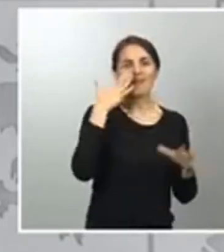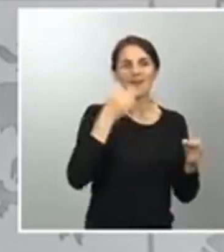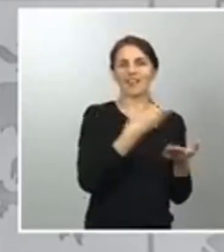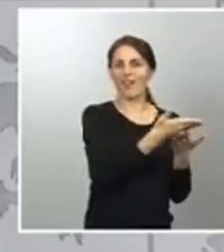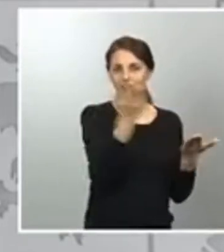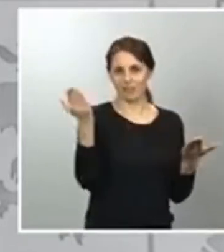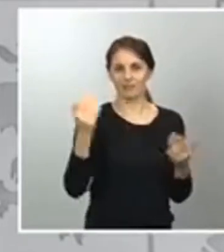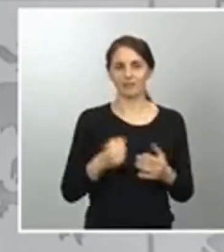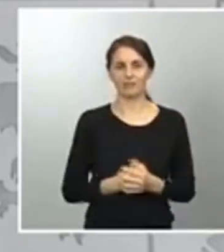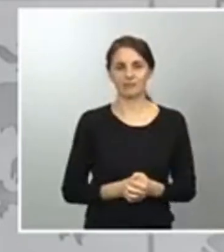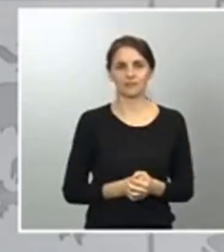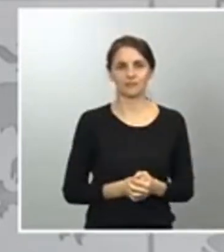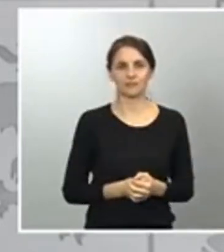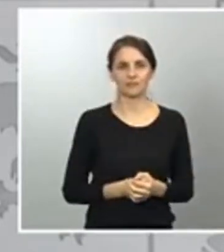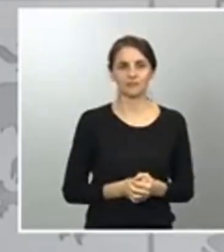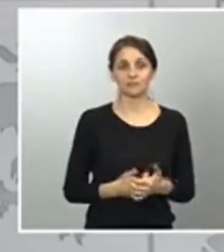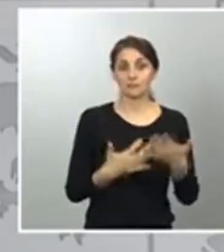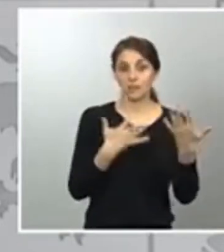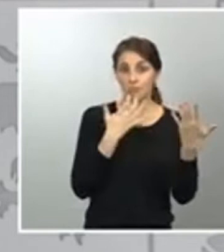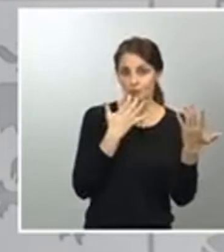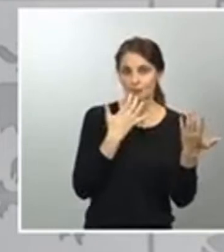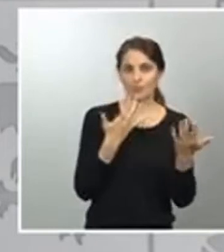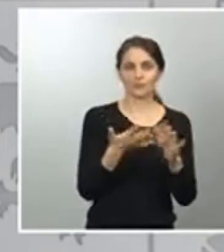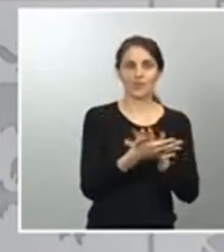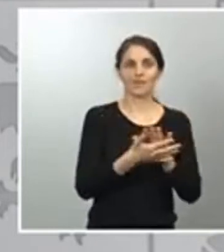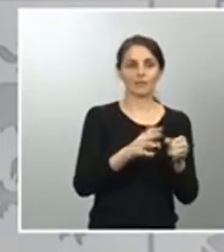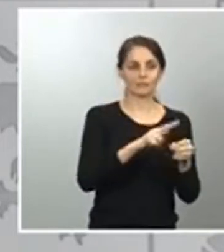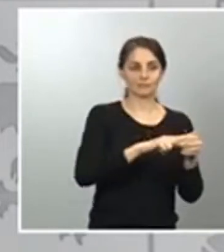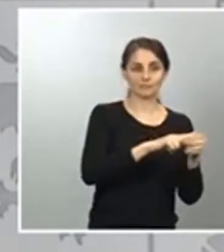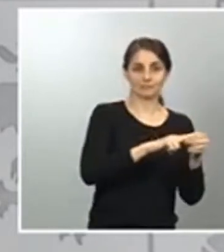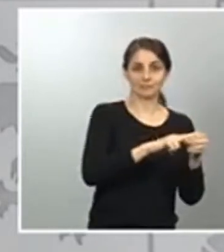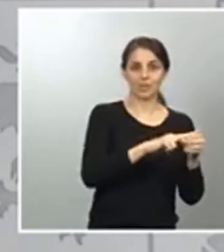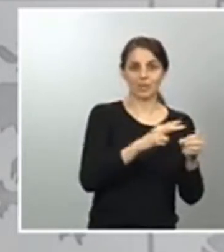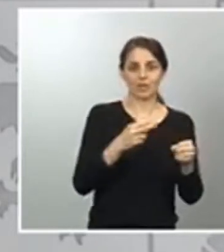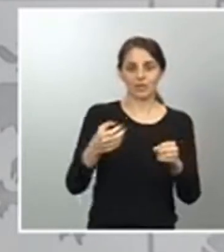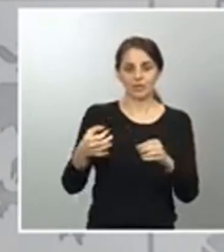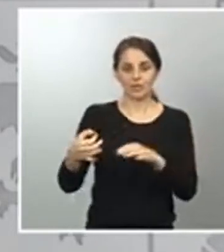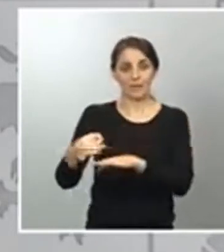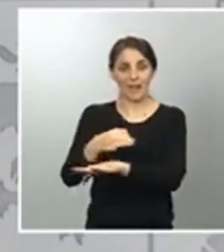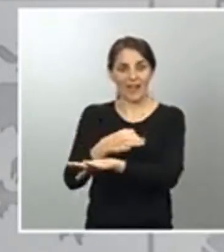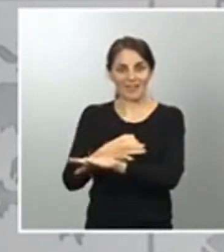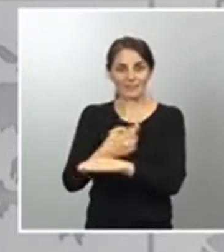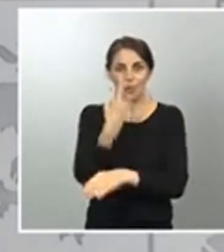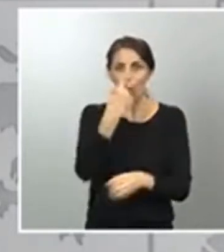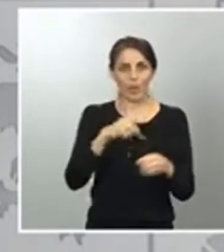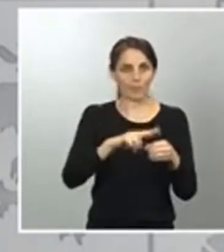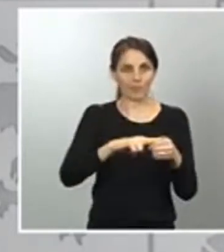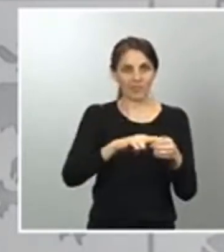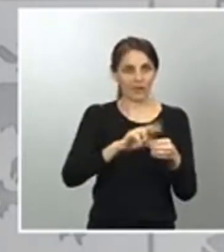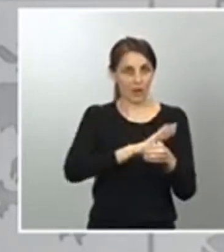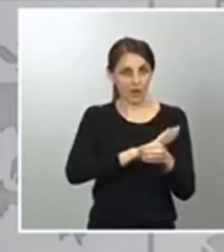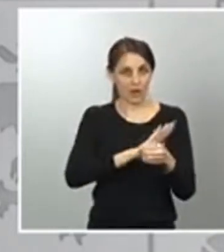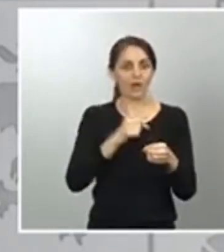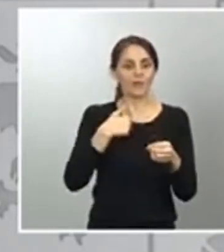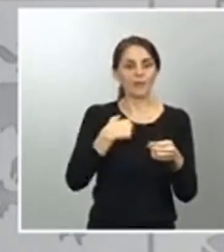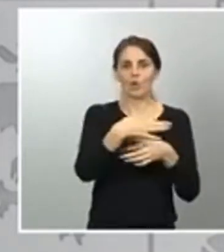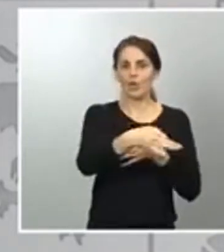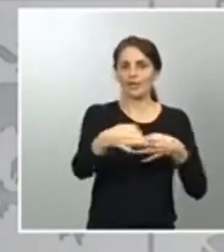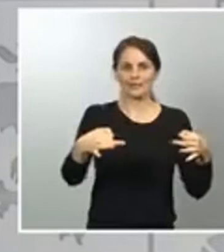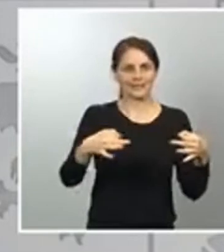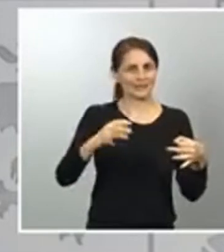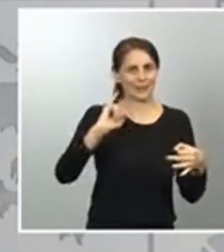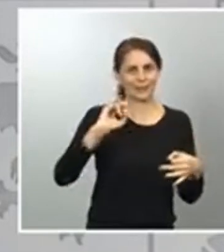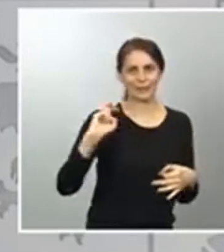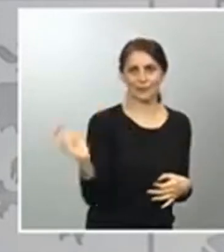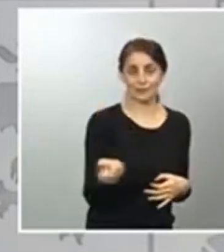ejemplo, que cuando hablamos de provincia, las Islas Baleares son una única provincia, pero tienen distintas islas, y les acabo de anunciar que a partir del 4 de